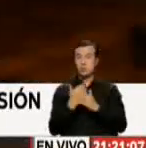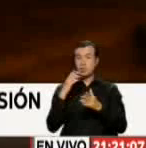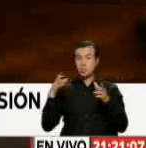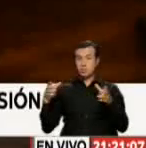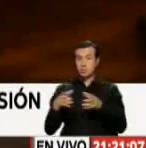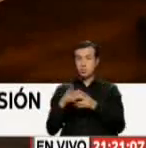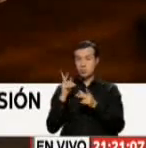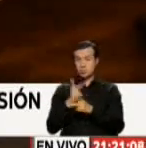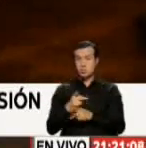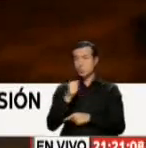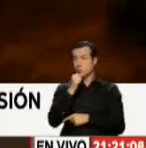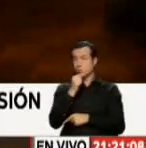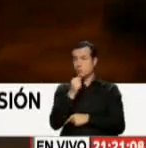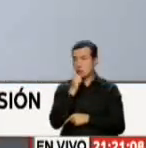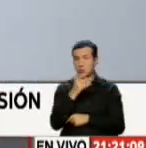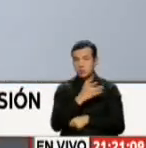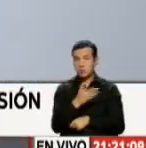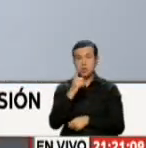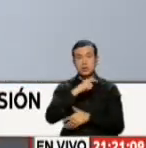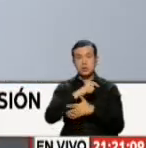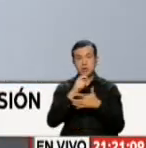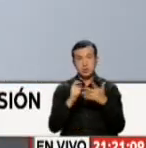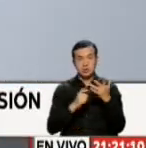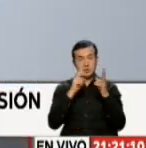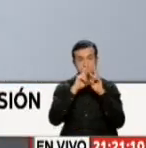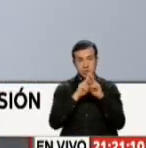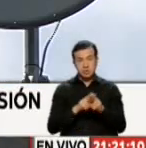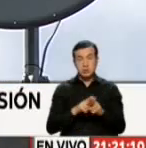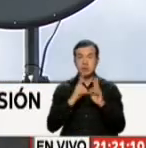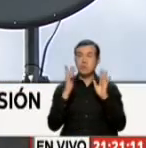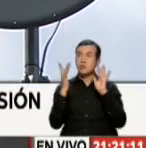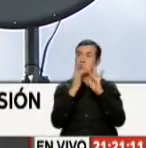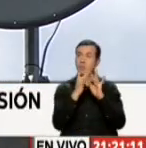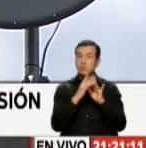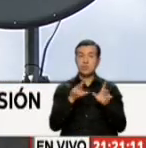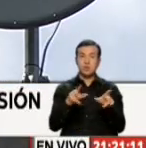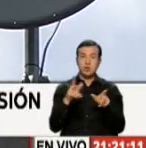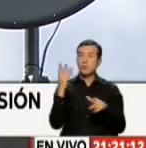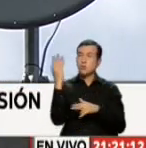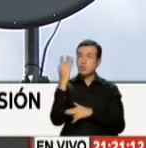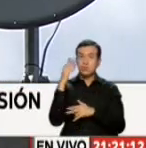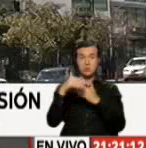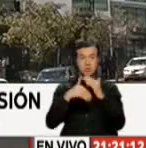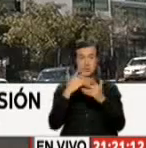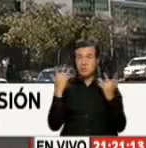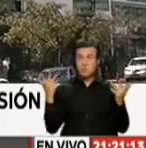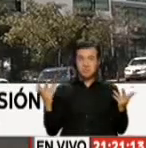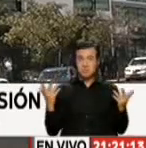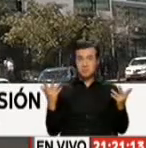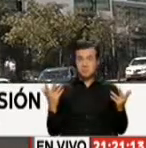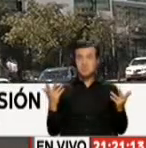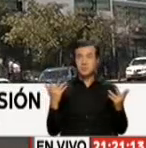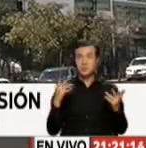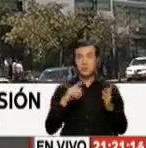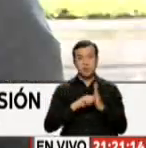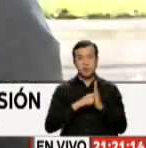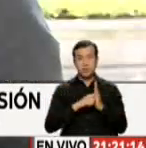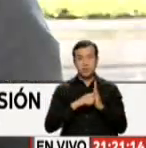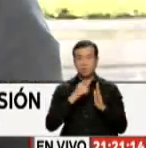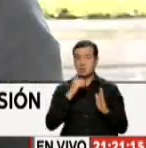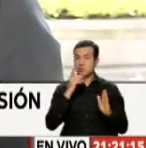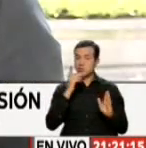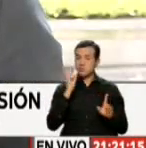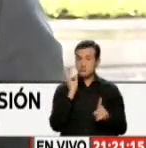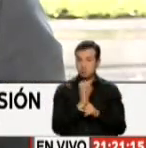comité de protección de periodistas y la necesidad de revisar la asignación de frecuencias, proceso que fue cuestionado por la Contraloría.